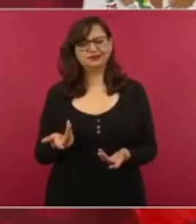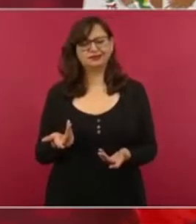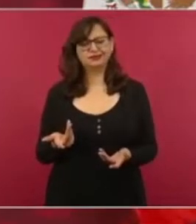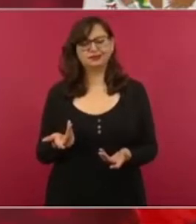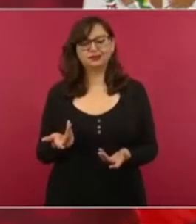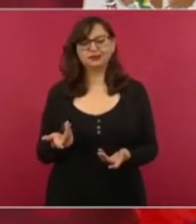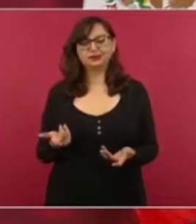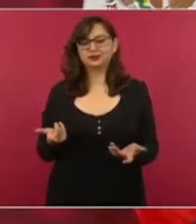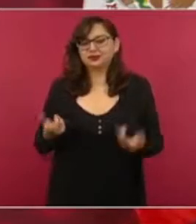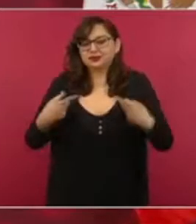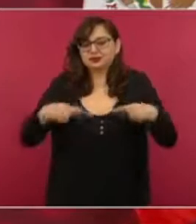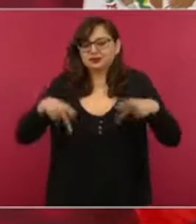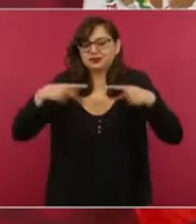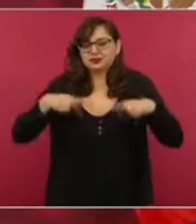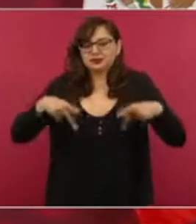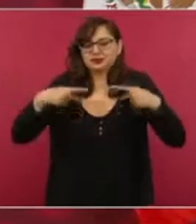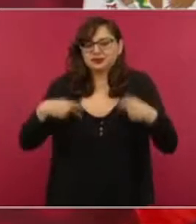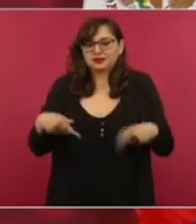el ciudadano